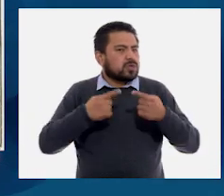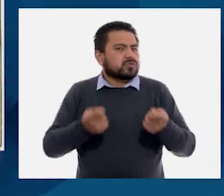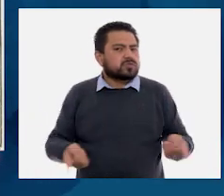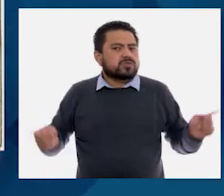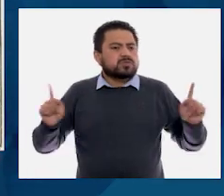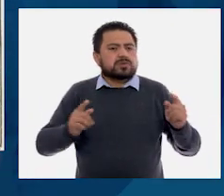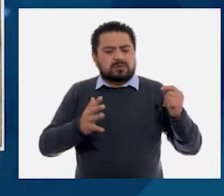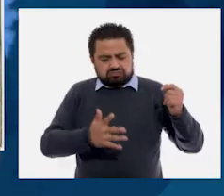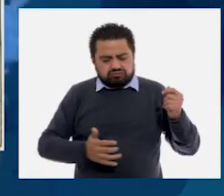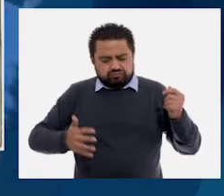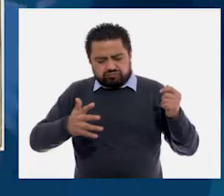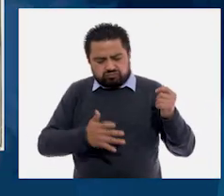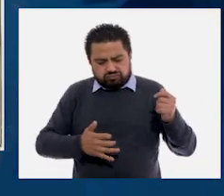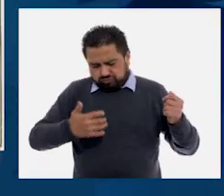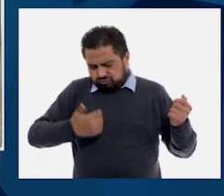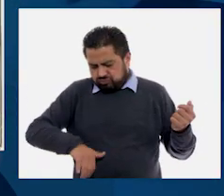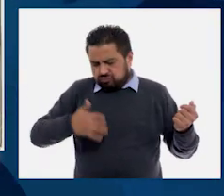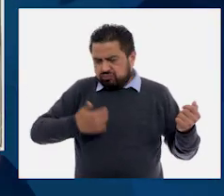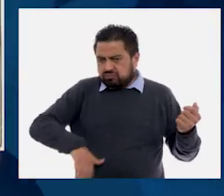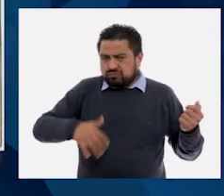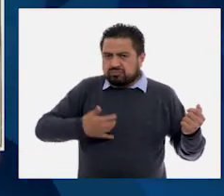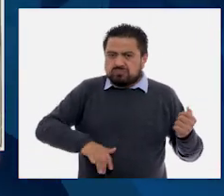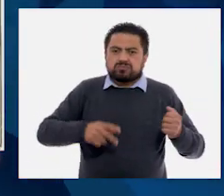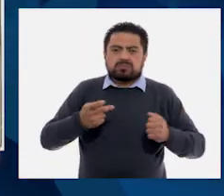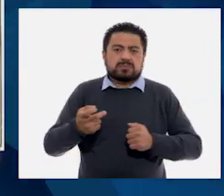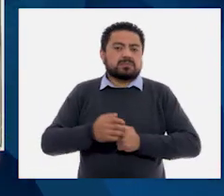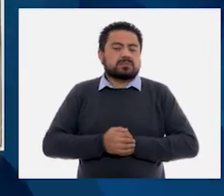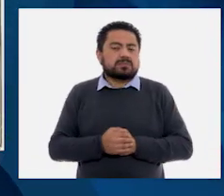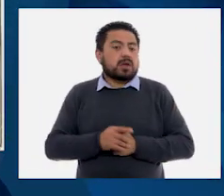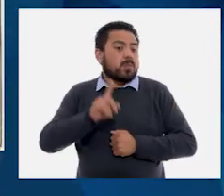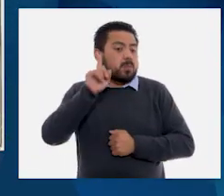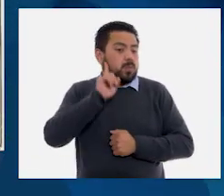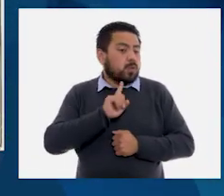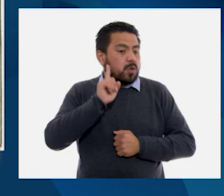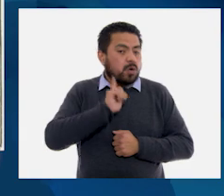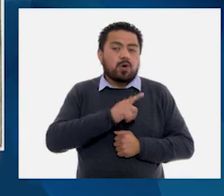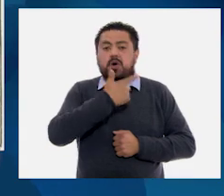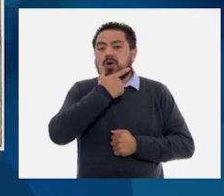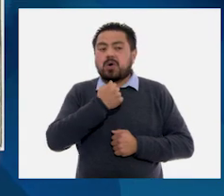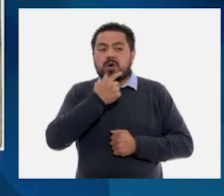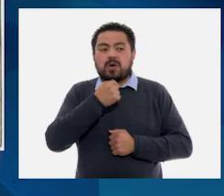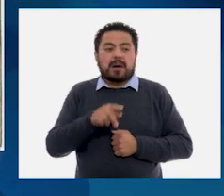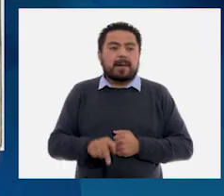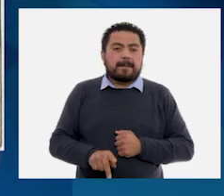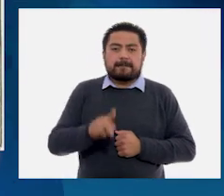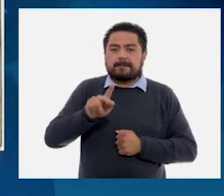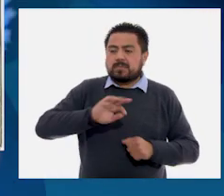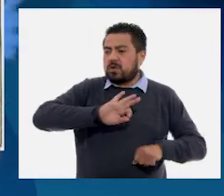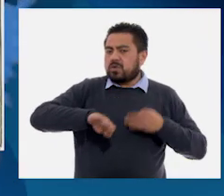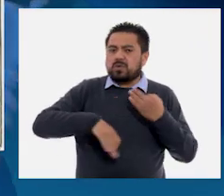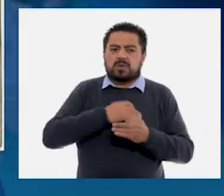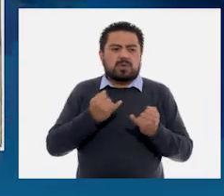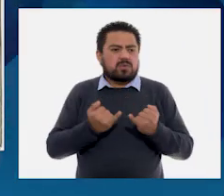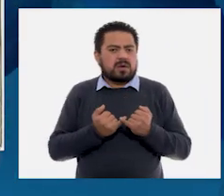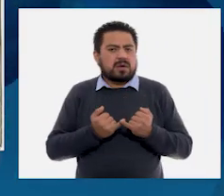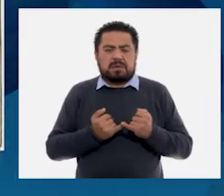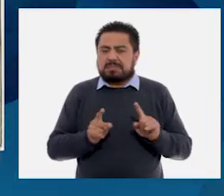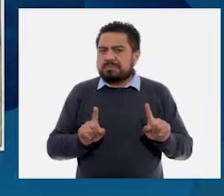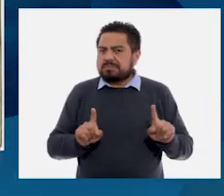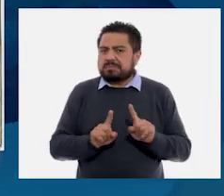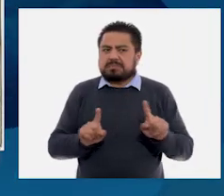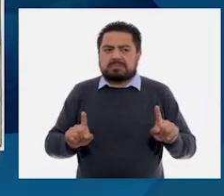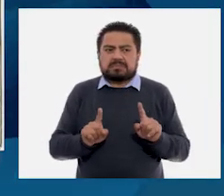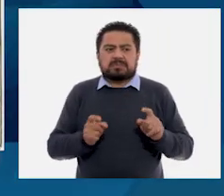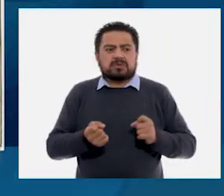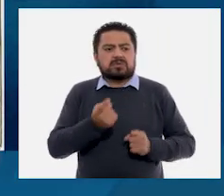están tocando instrumentos de viento. Y hay mujeres y hombres, pero no todos son iguales.